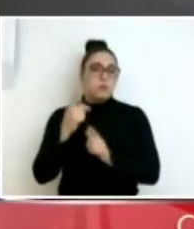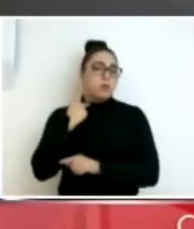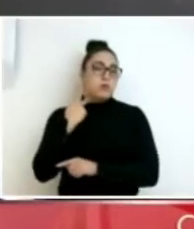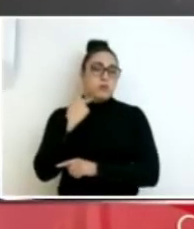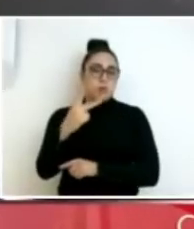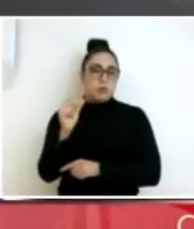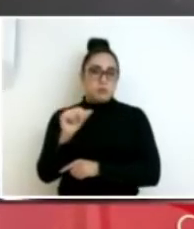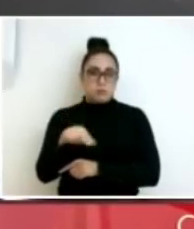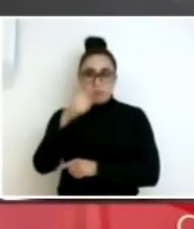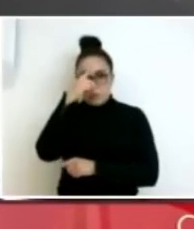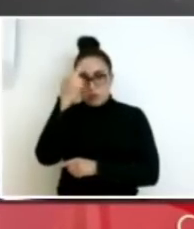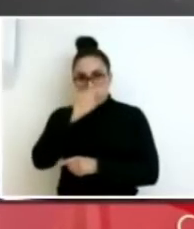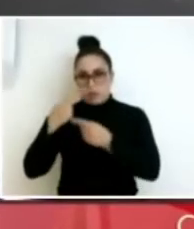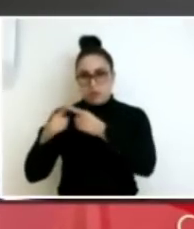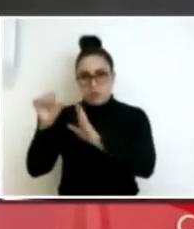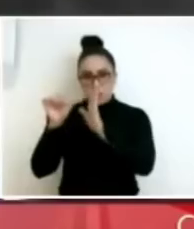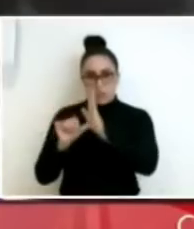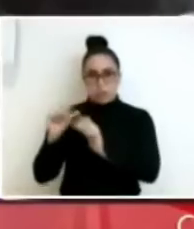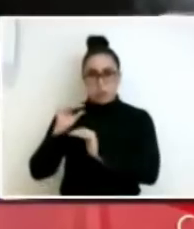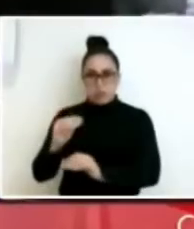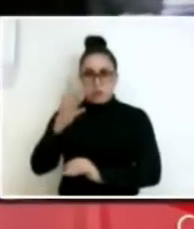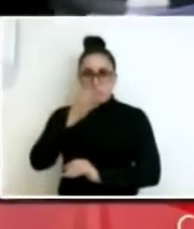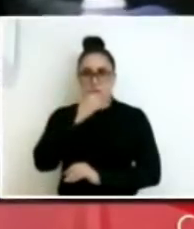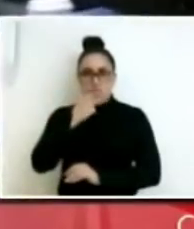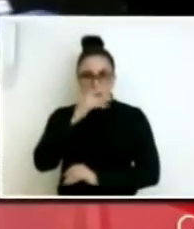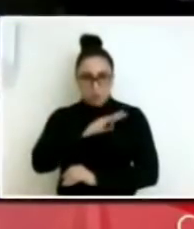varios artículos hasta por 5 minutos.